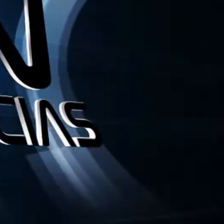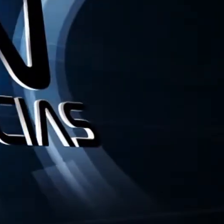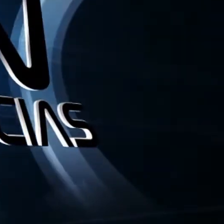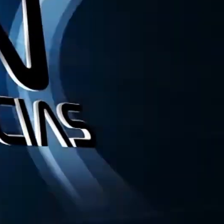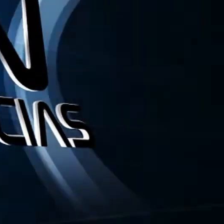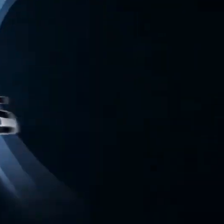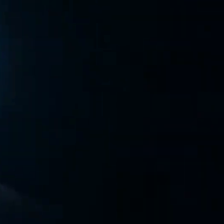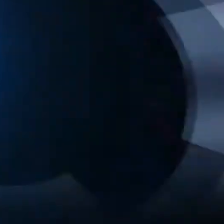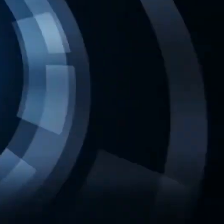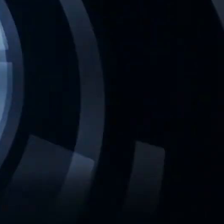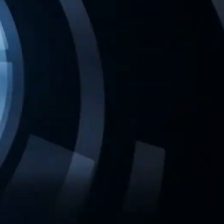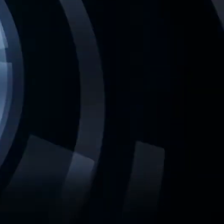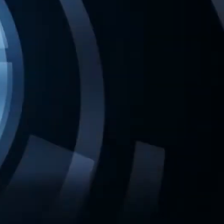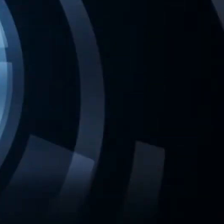¡Gracias!